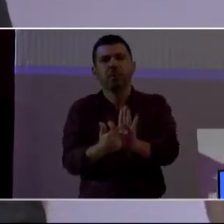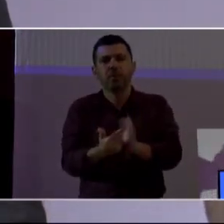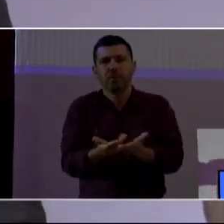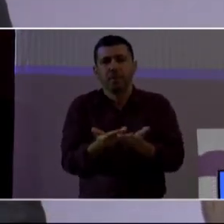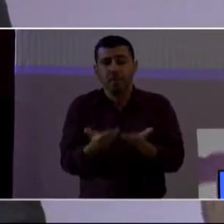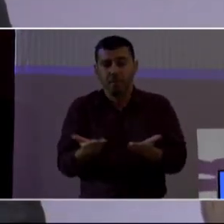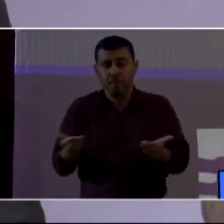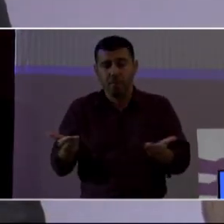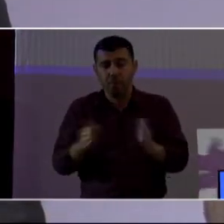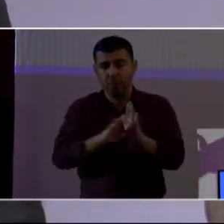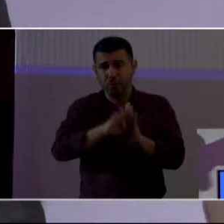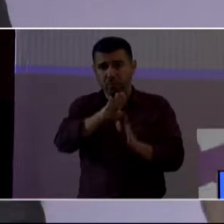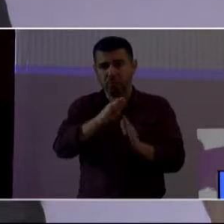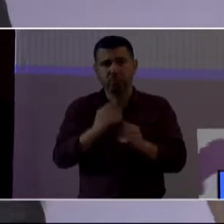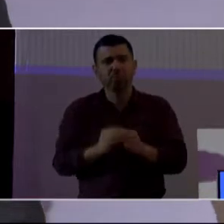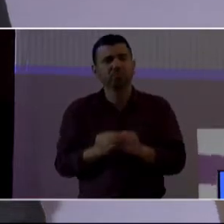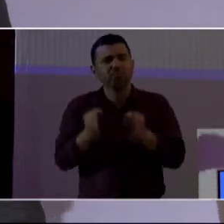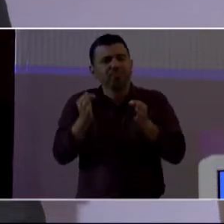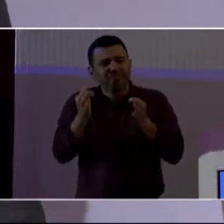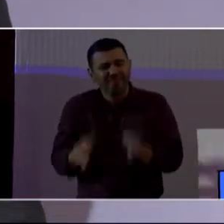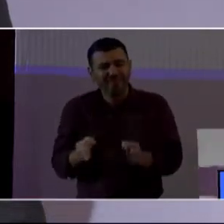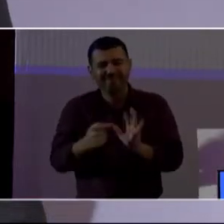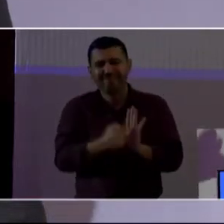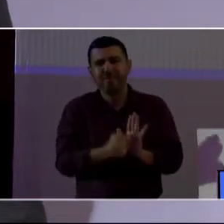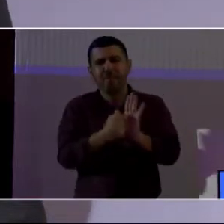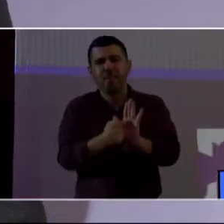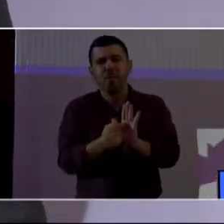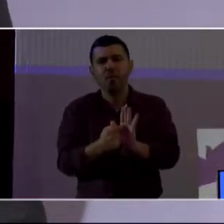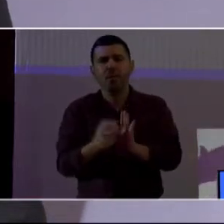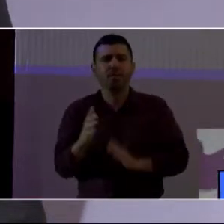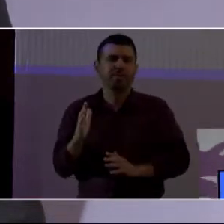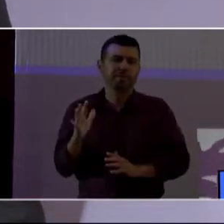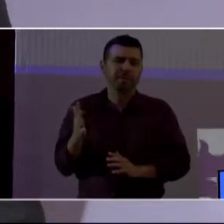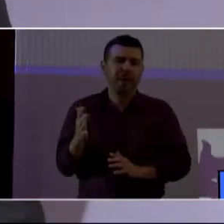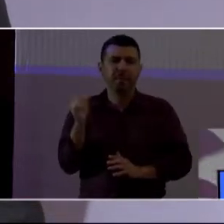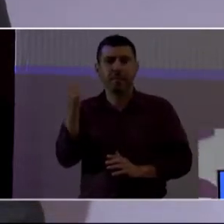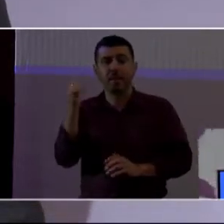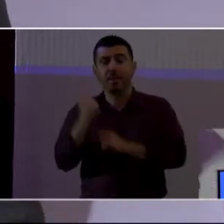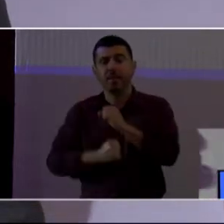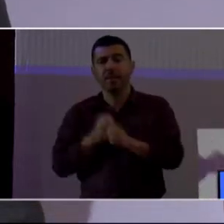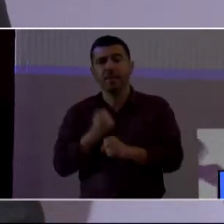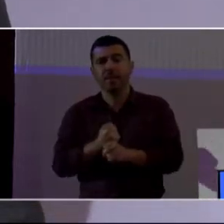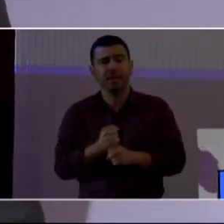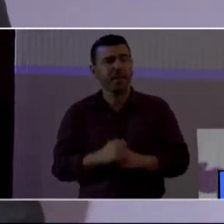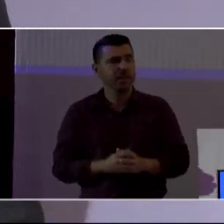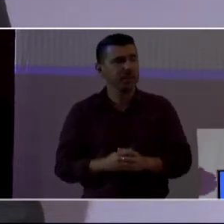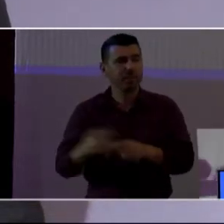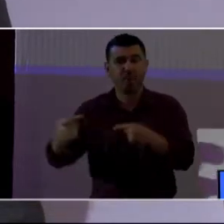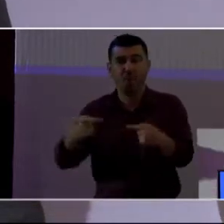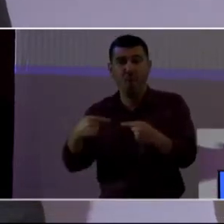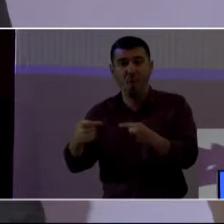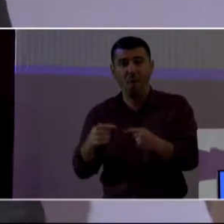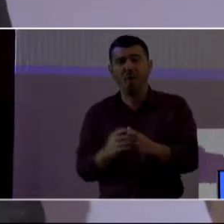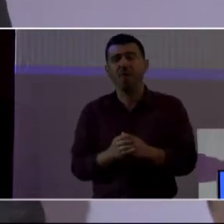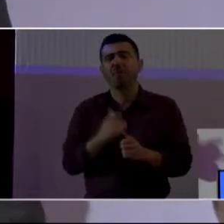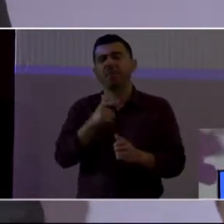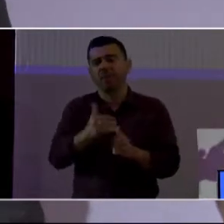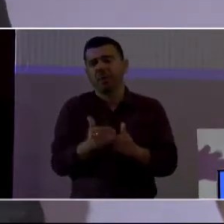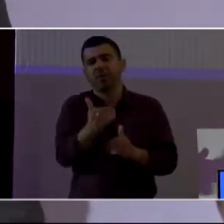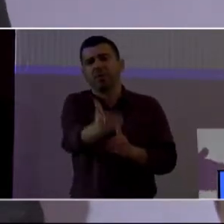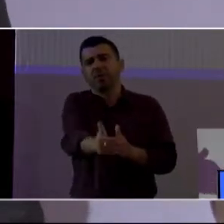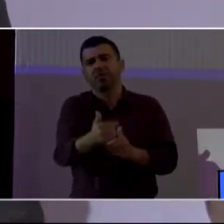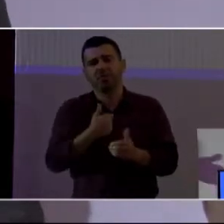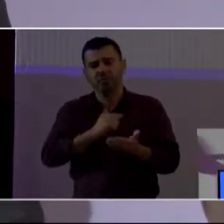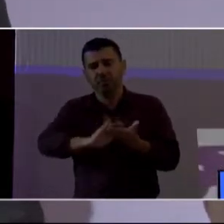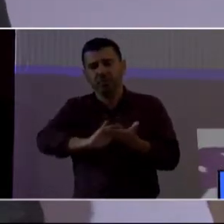años, llevaba 10 años aplicado en el territorio, podría revertir los efectos del conflicto en el menor tiempo posible. Eso generando que